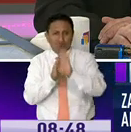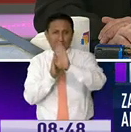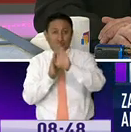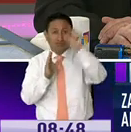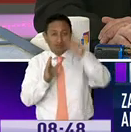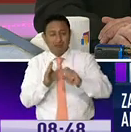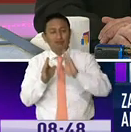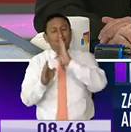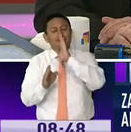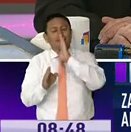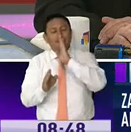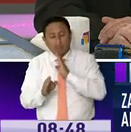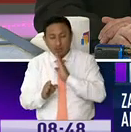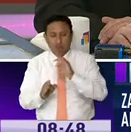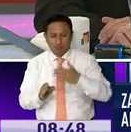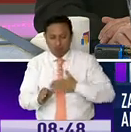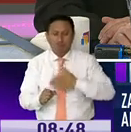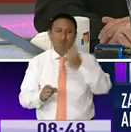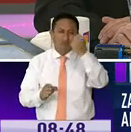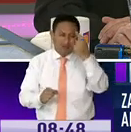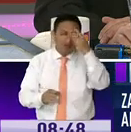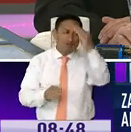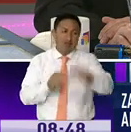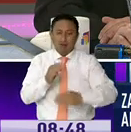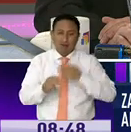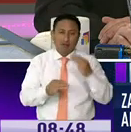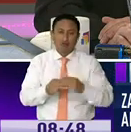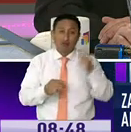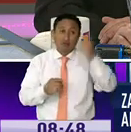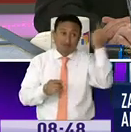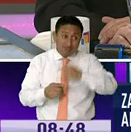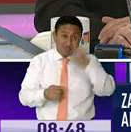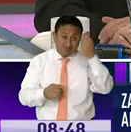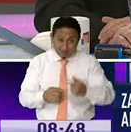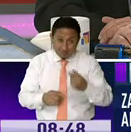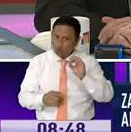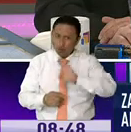requiere paciencia, entendemos que el mundo nos ha demostrado que esto no es de un día al otro,